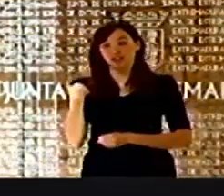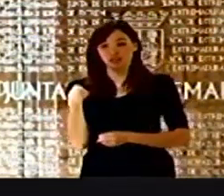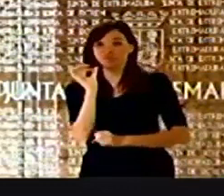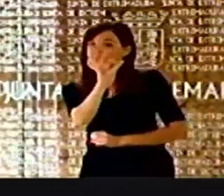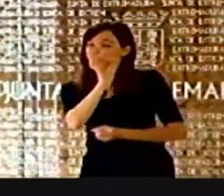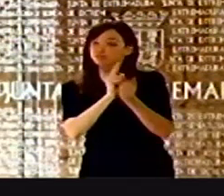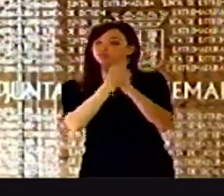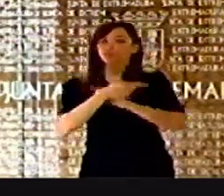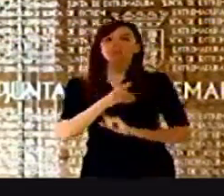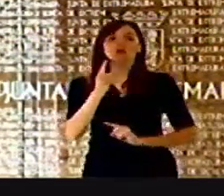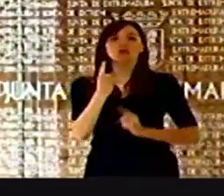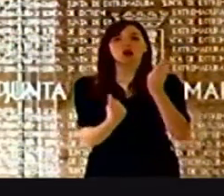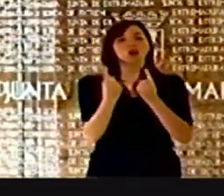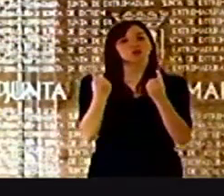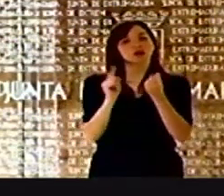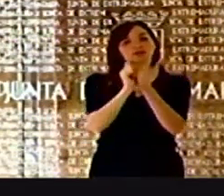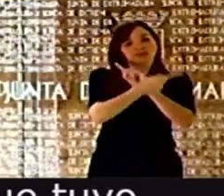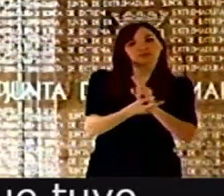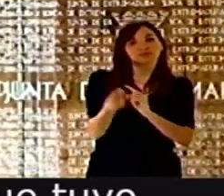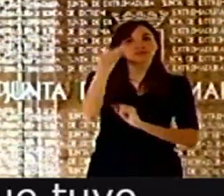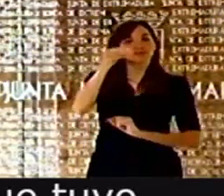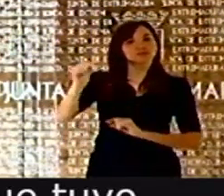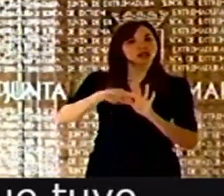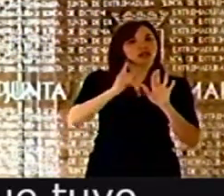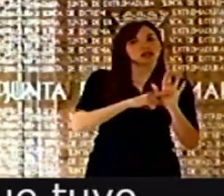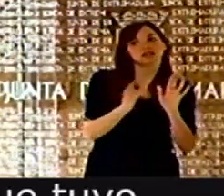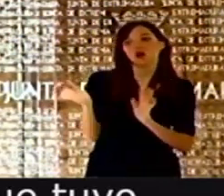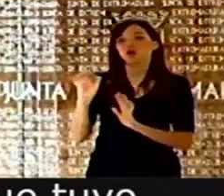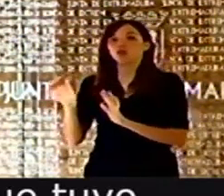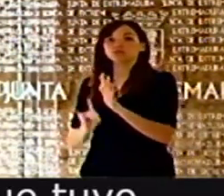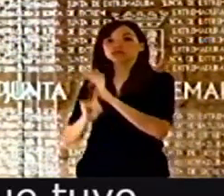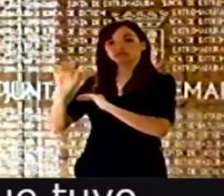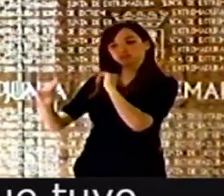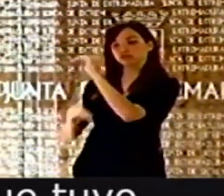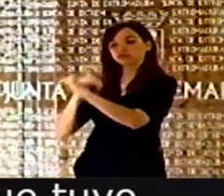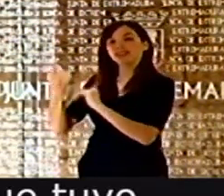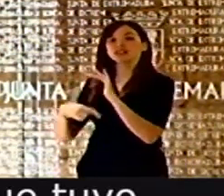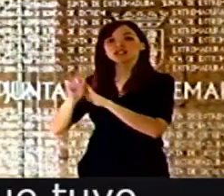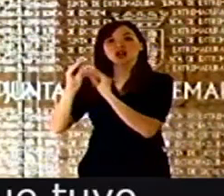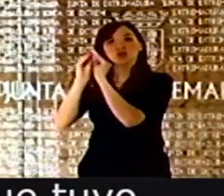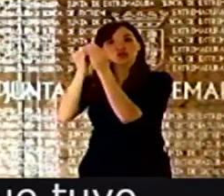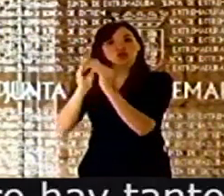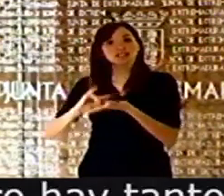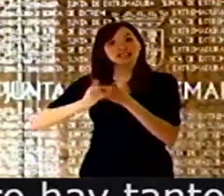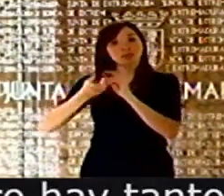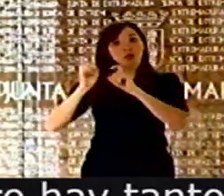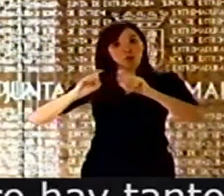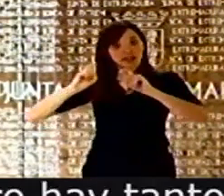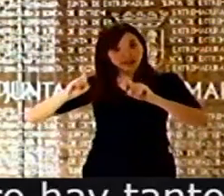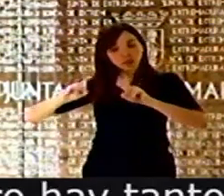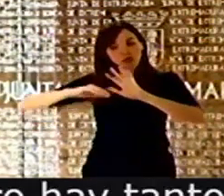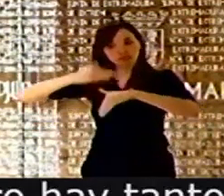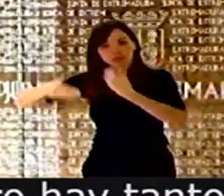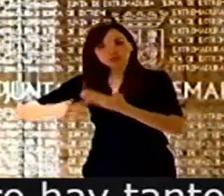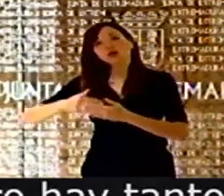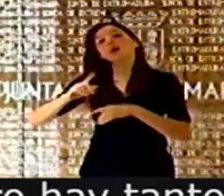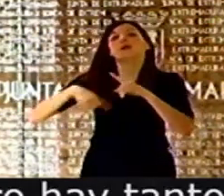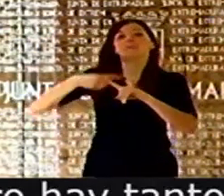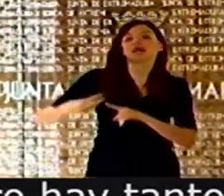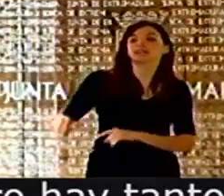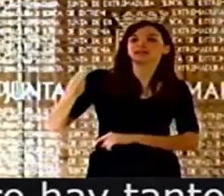hay tanto nuevas modificaciones legislativas, así como la evolución y el desarrollo del propio sistema educativo y de la nueva demanda